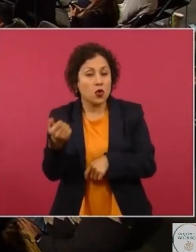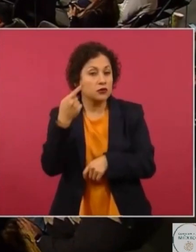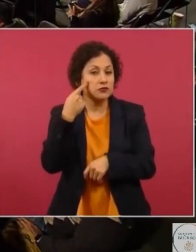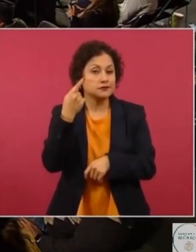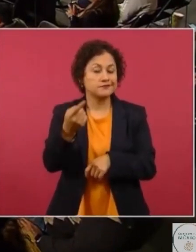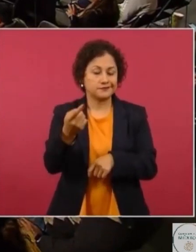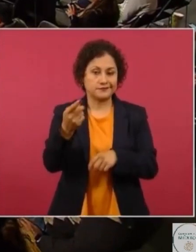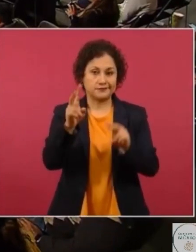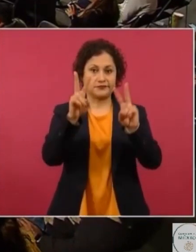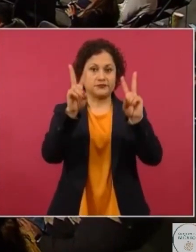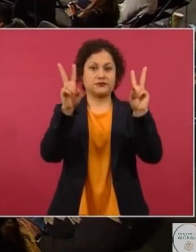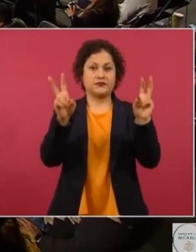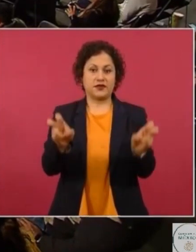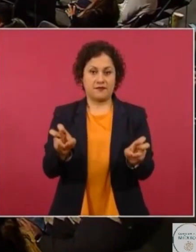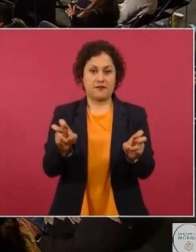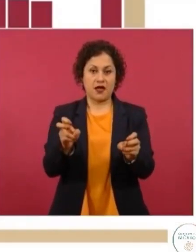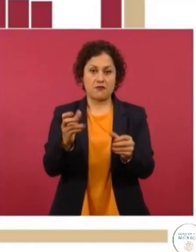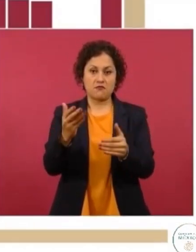Ya